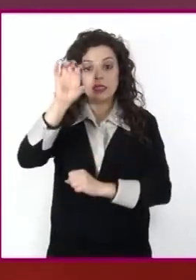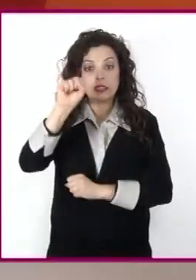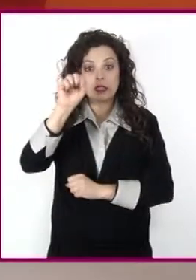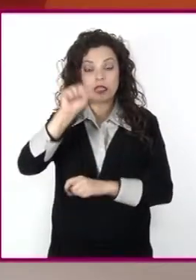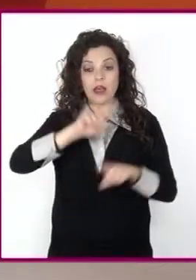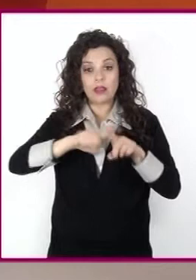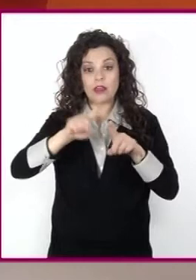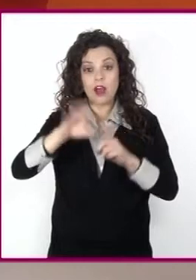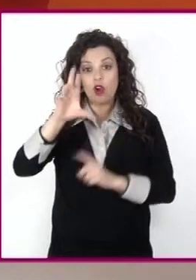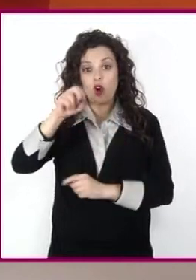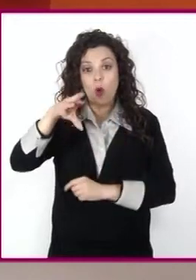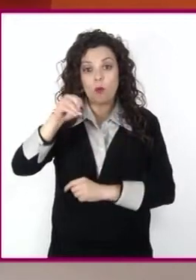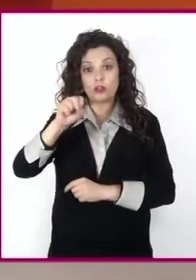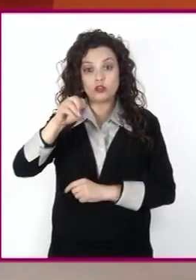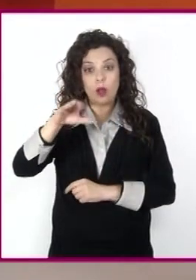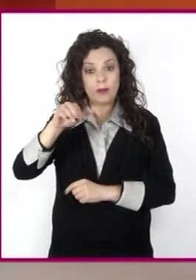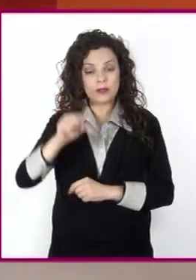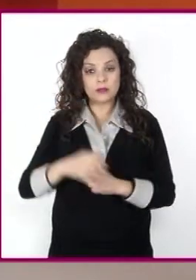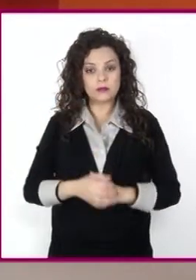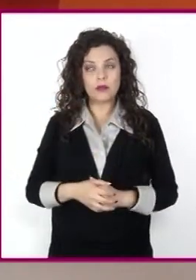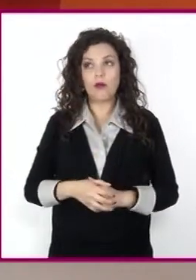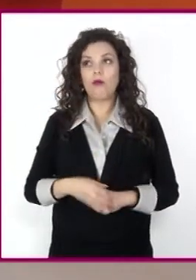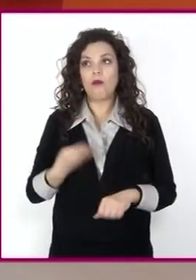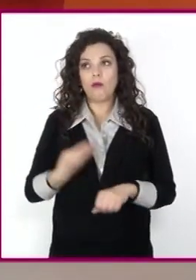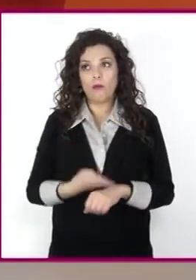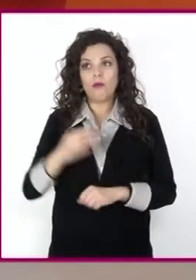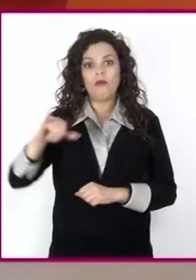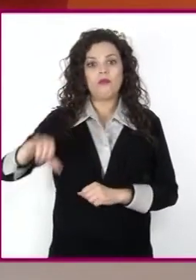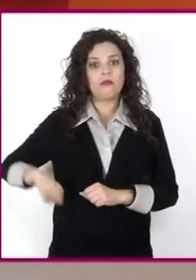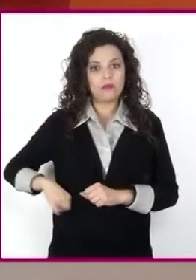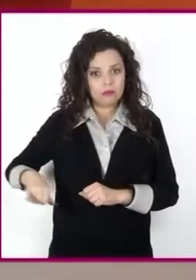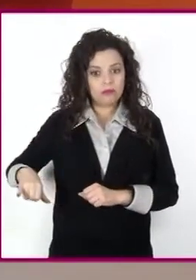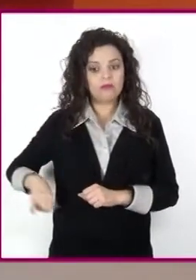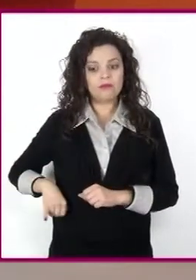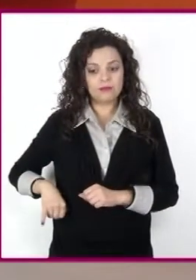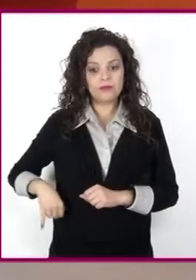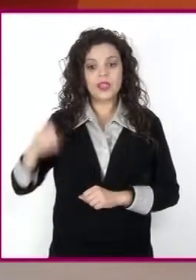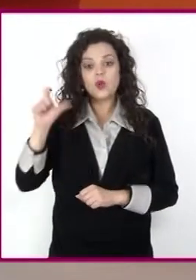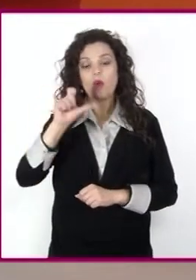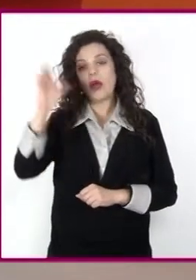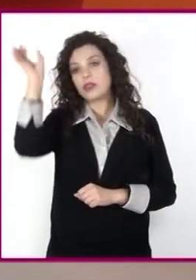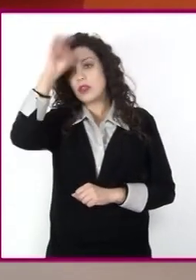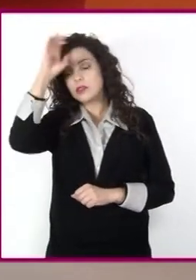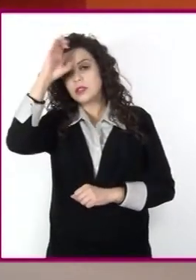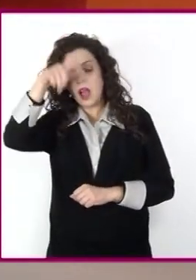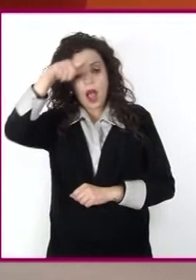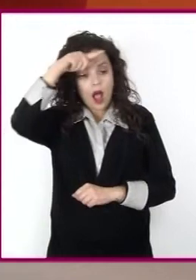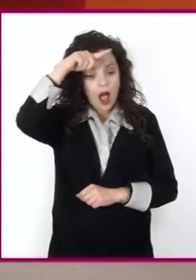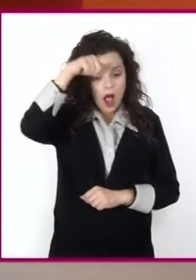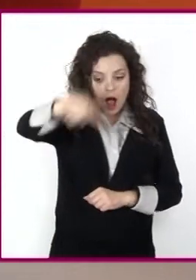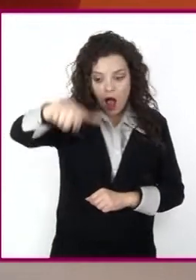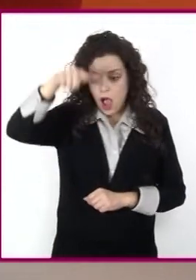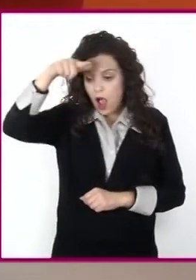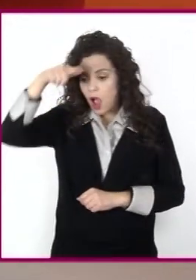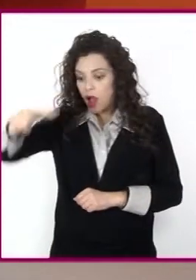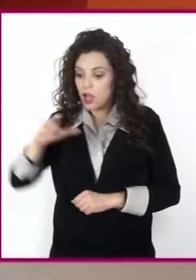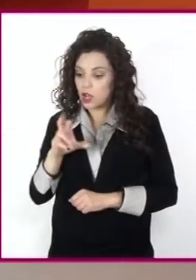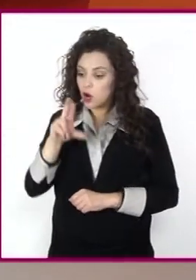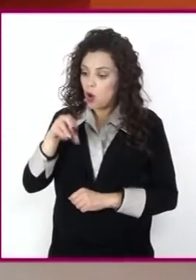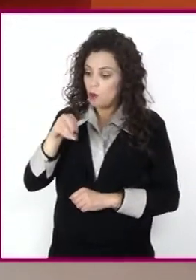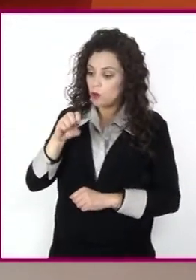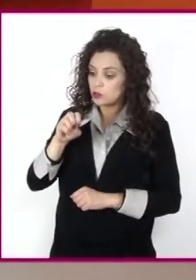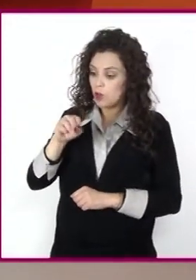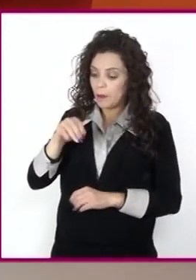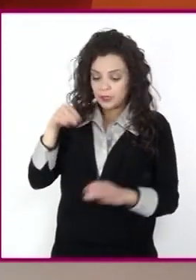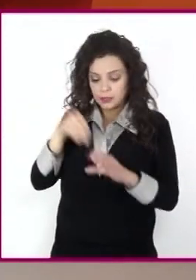1260. ¡Qué interesante! Y de hecho, cuando los científicos se dieron cuenta que los cromosomas